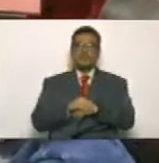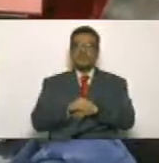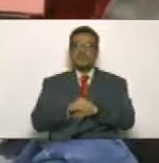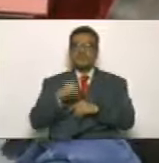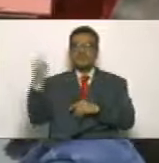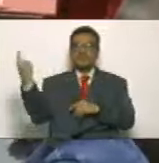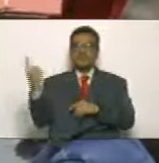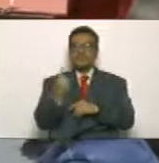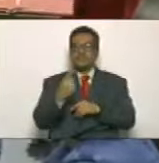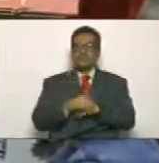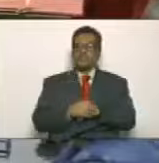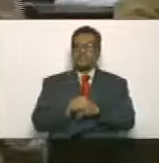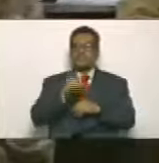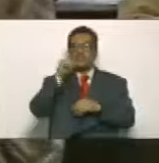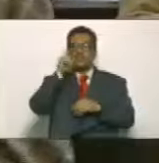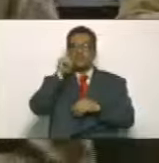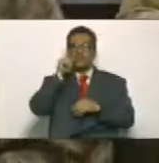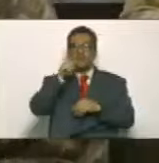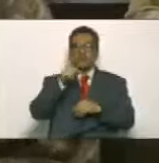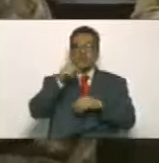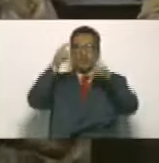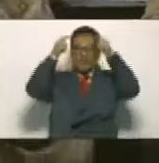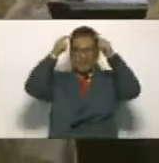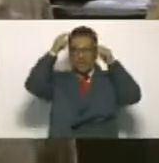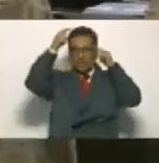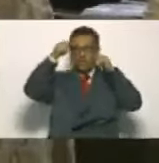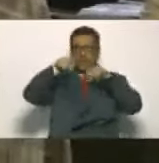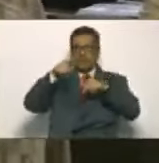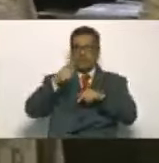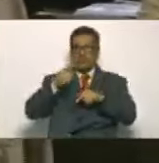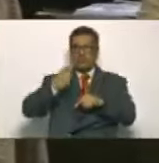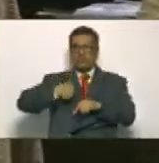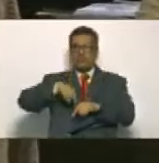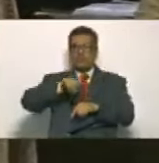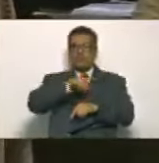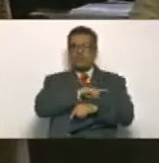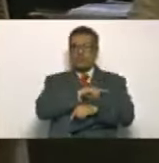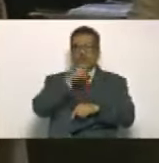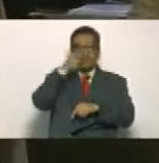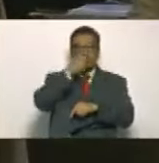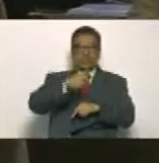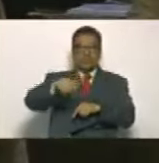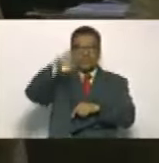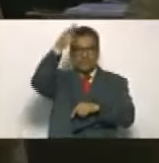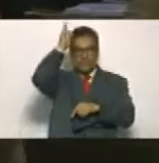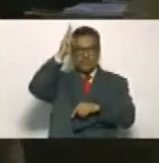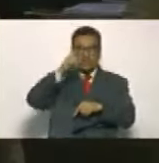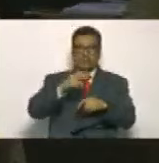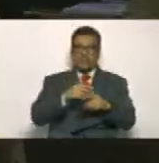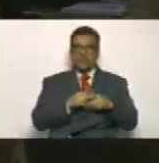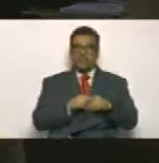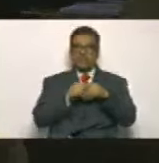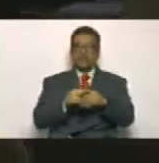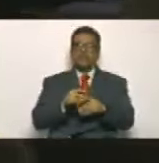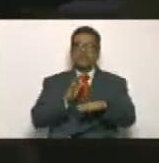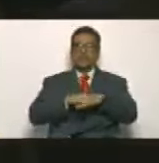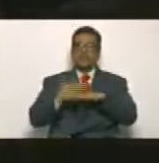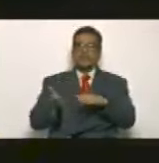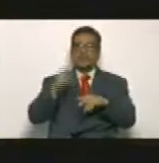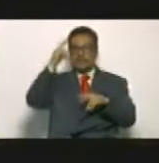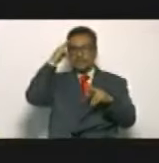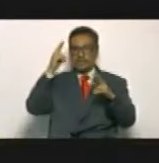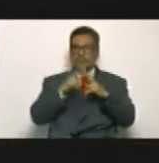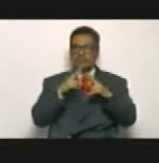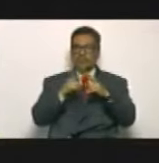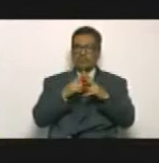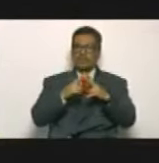llegó ese hombre, Hugo Chávez. Por eso nosotros, los pueblos indígenas, lo valoramos. Porque hay que conocer